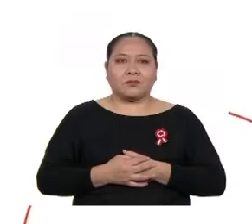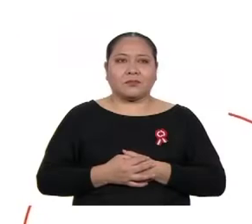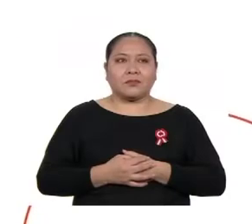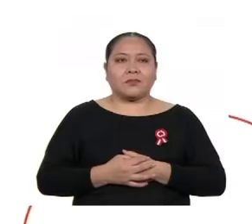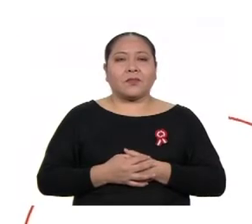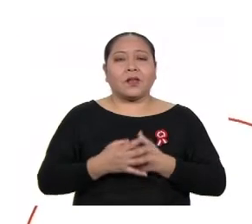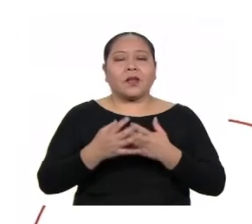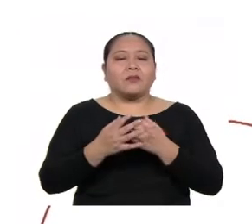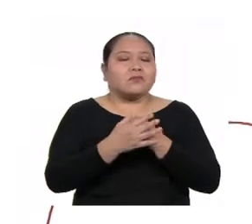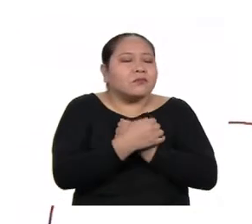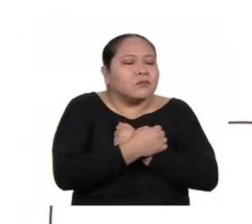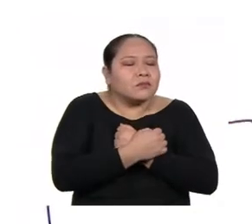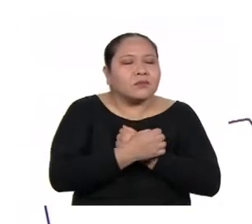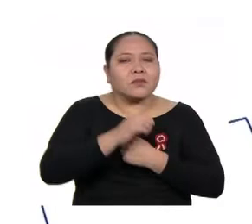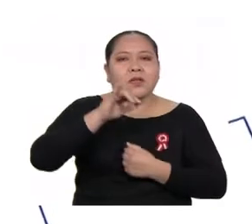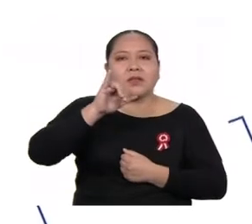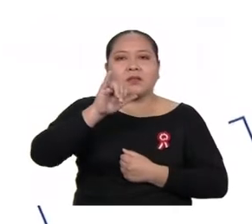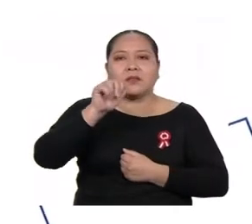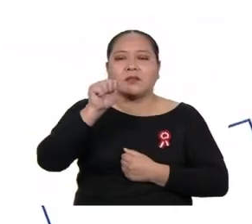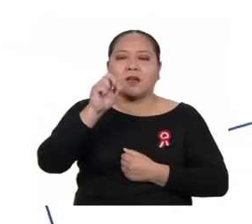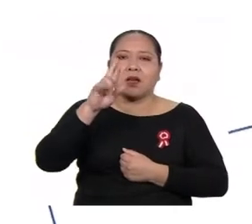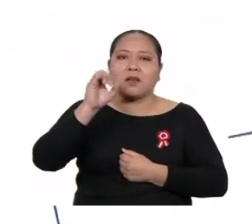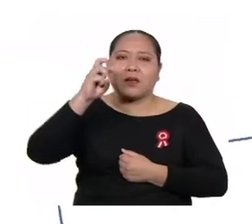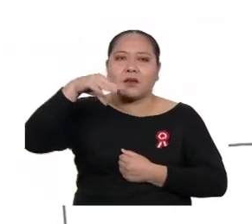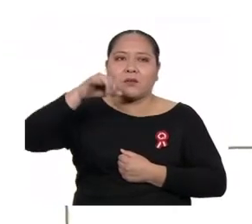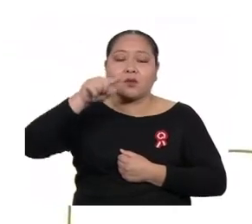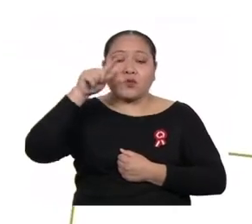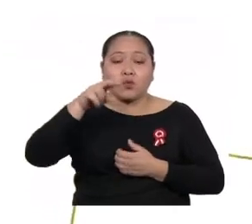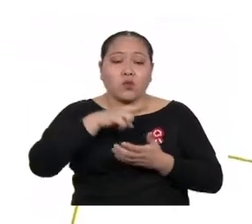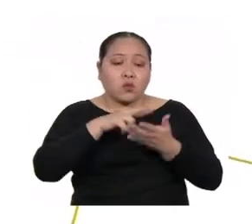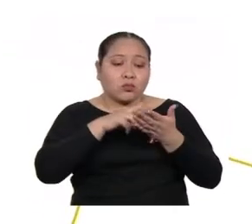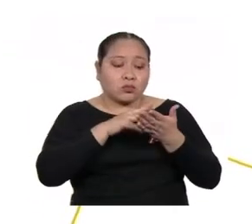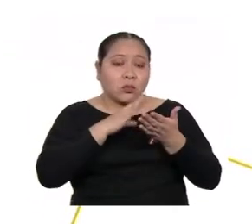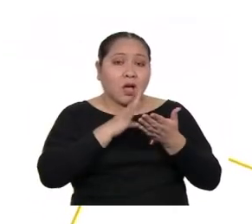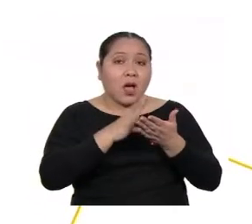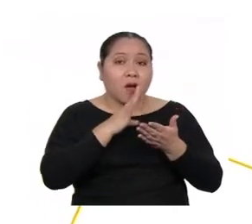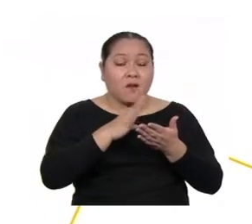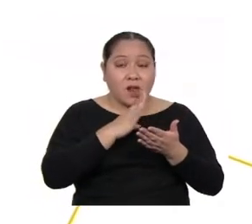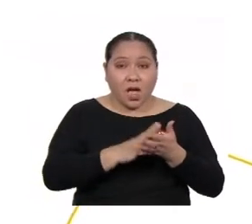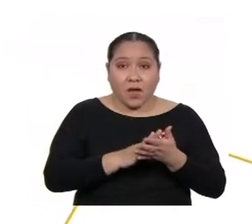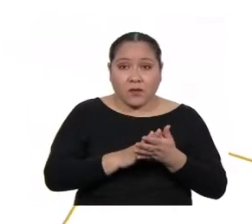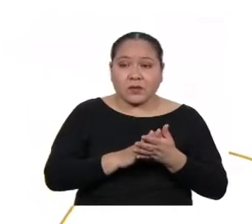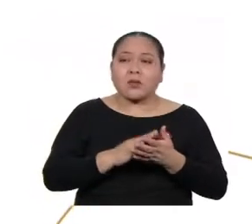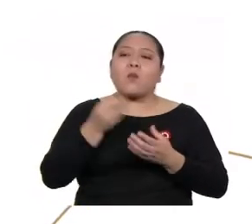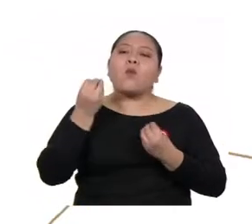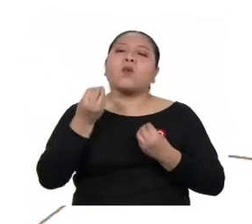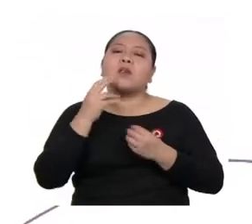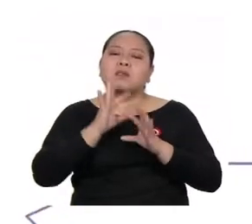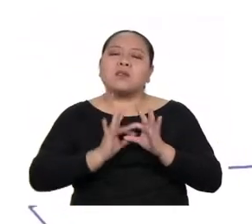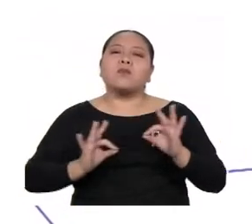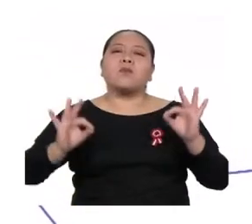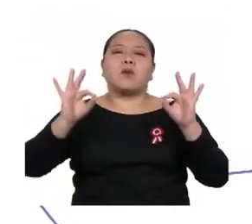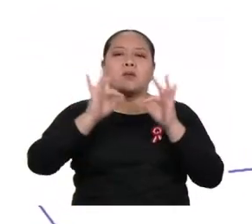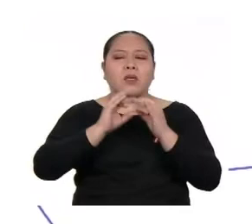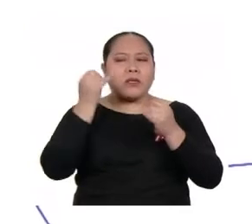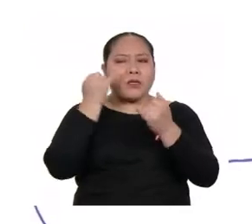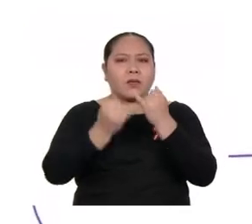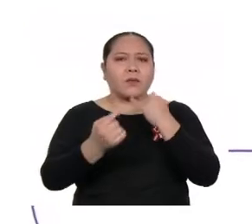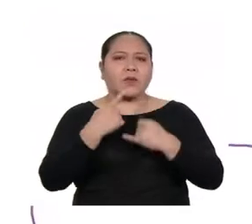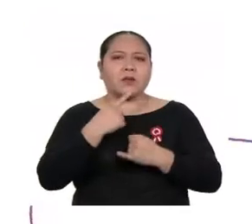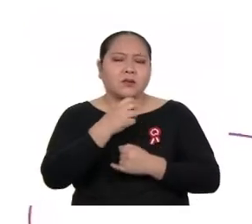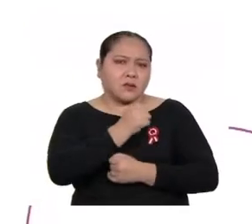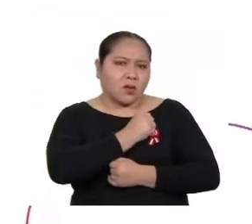Querida Yeremis, en estos días estuviste hablando acerca de por qué hay que terminar la secundaria y cómo es que